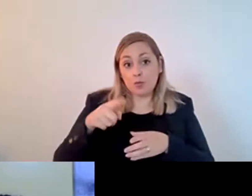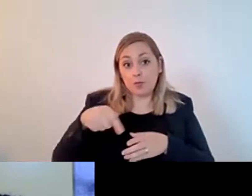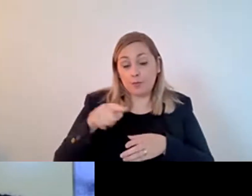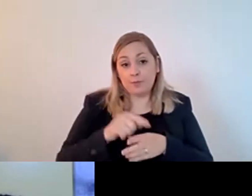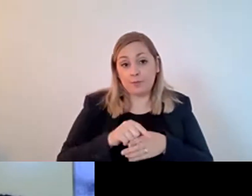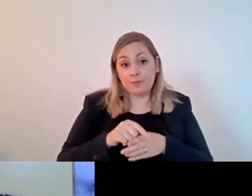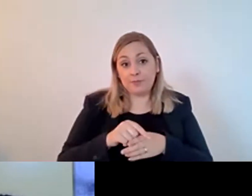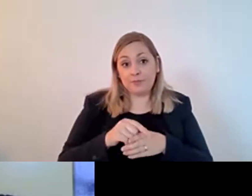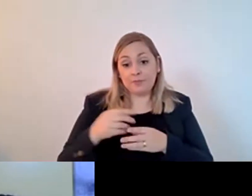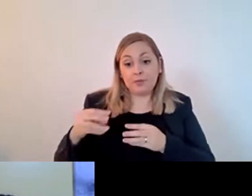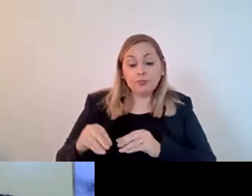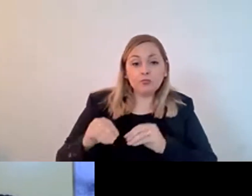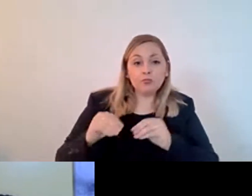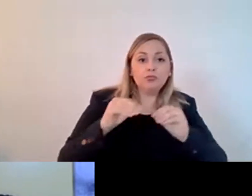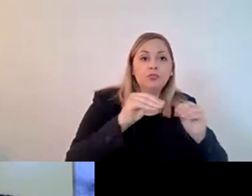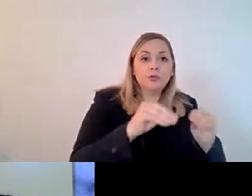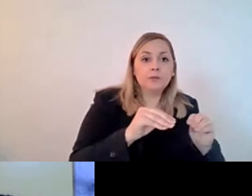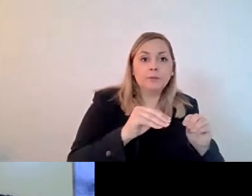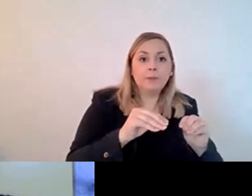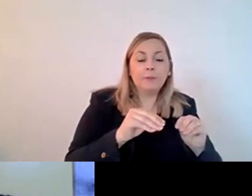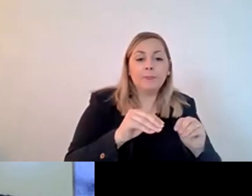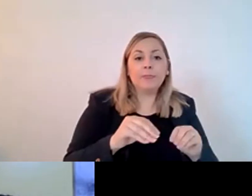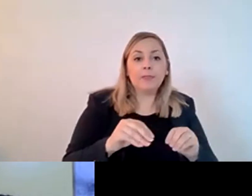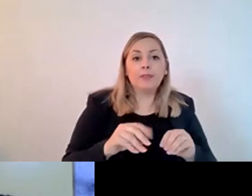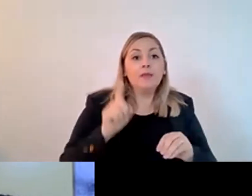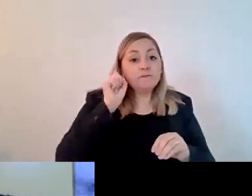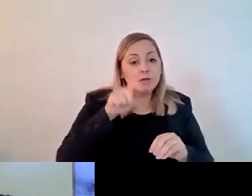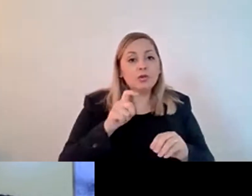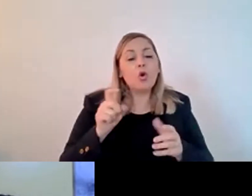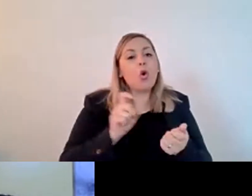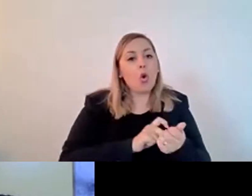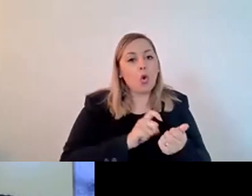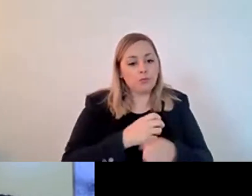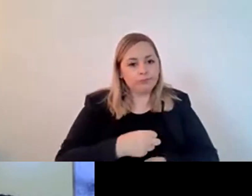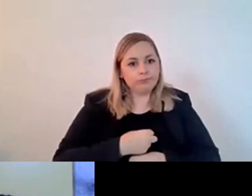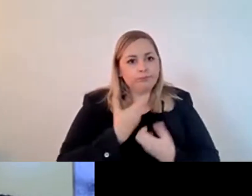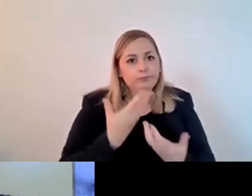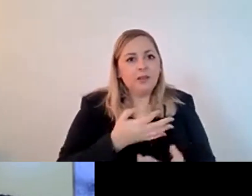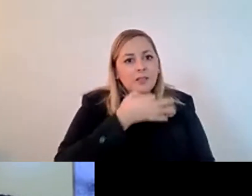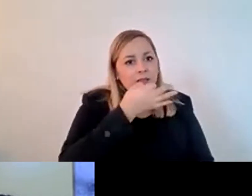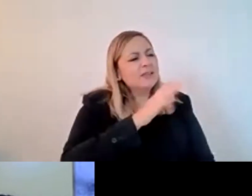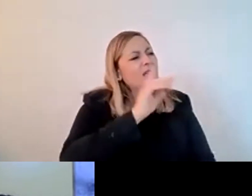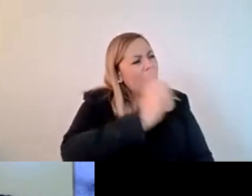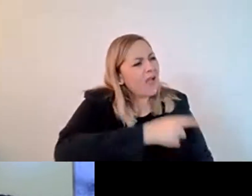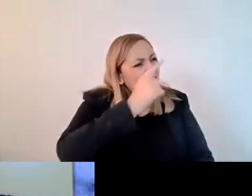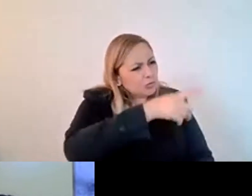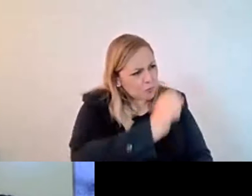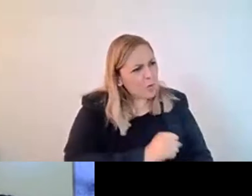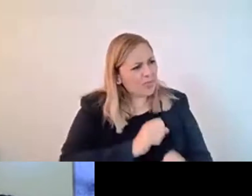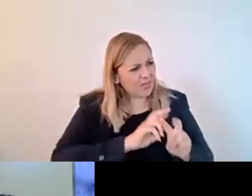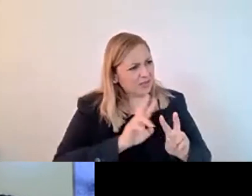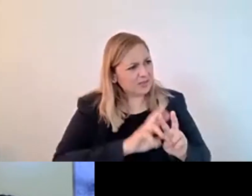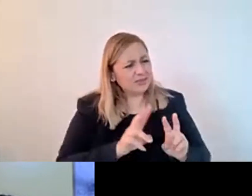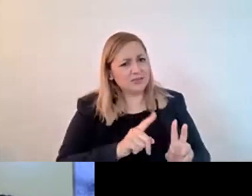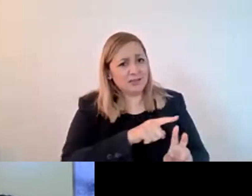lo está llevando a que favorezca sus conductas impulsivas, porque le dicen, hazlo, si tú puedes hacerlo para que